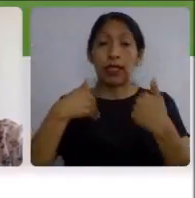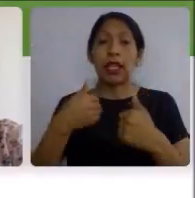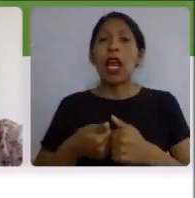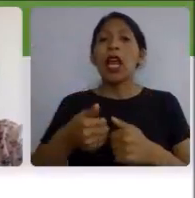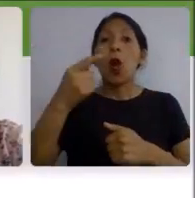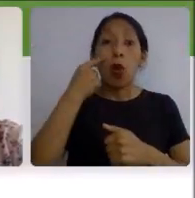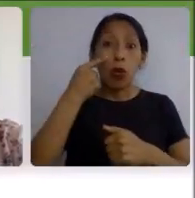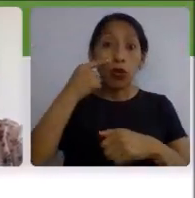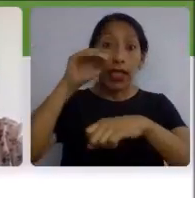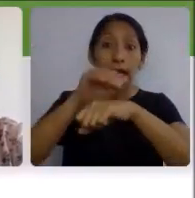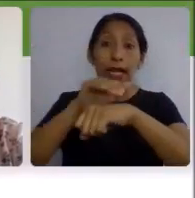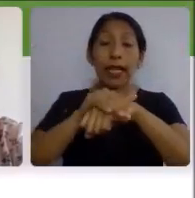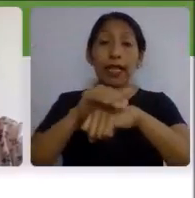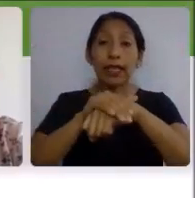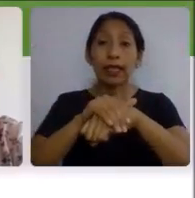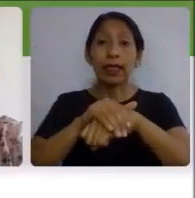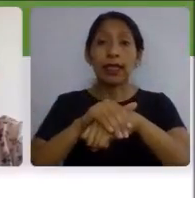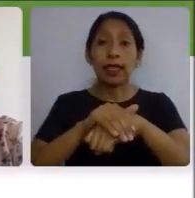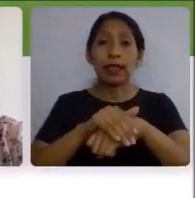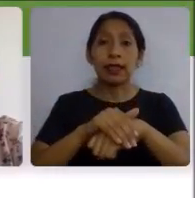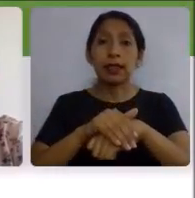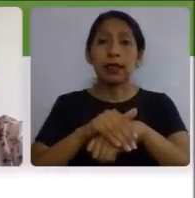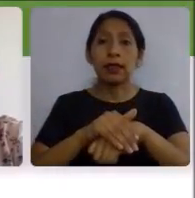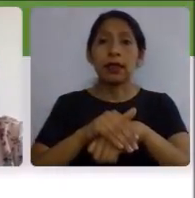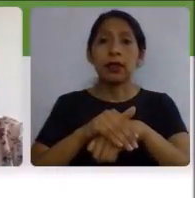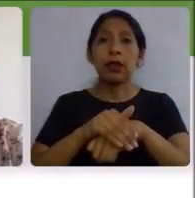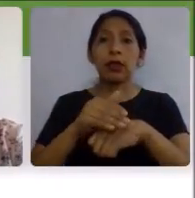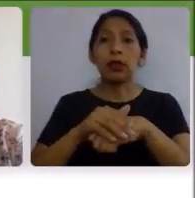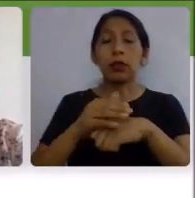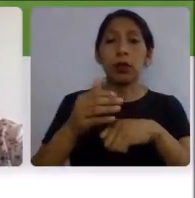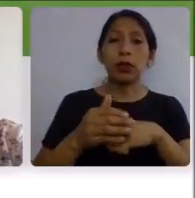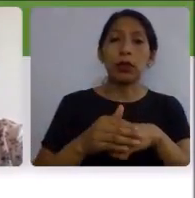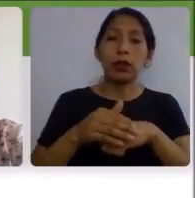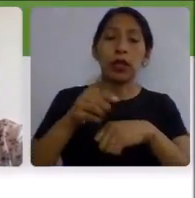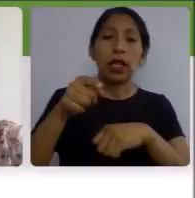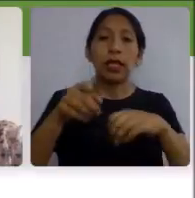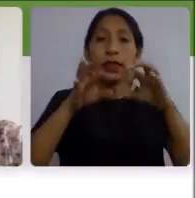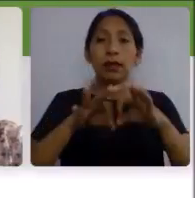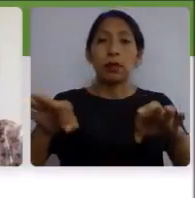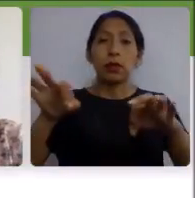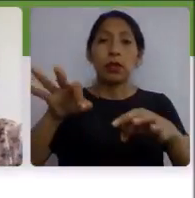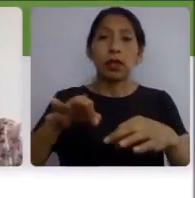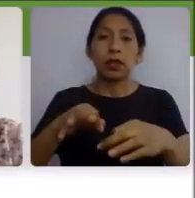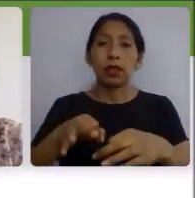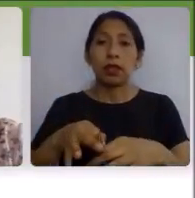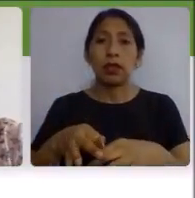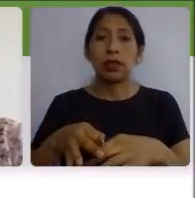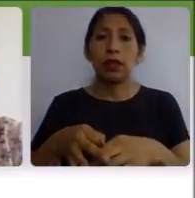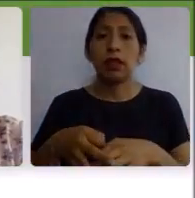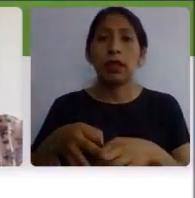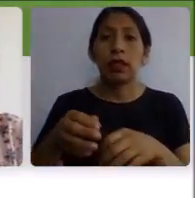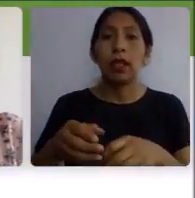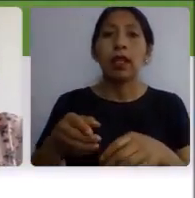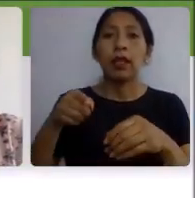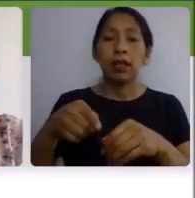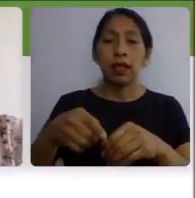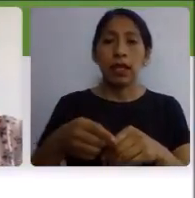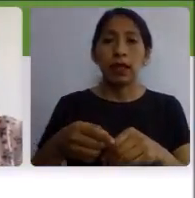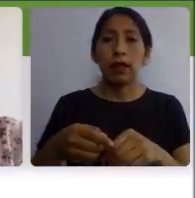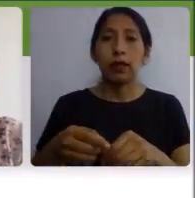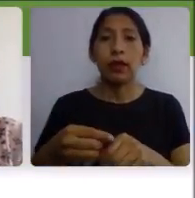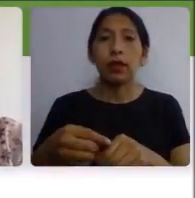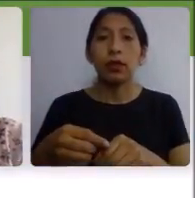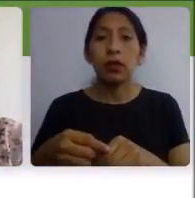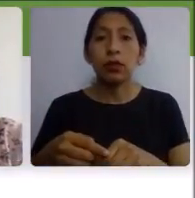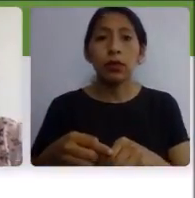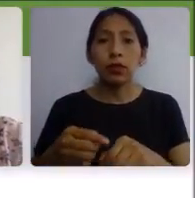del idioma inglés. El hablado y el escrito es bastante importante. ¿Por qué? Porque de acuerdo a lo que tú le ofrezcas